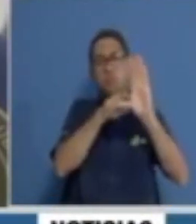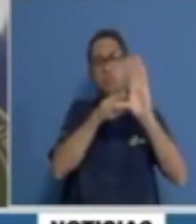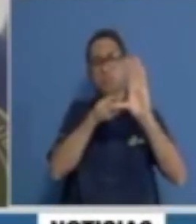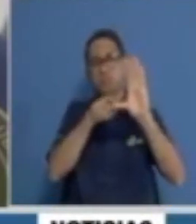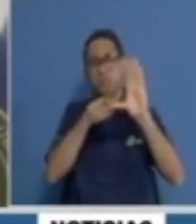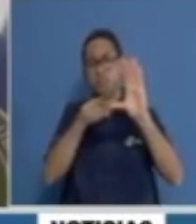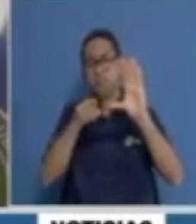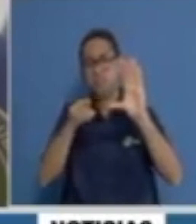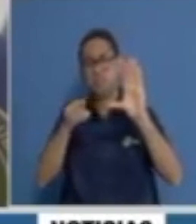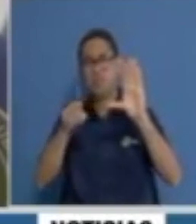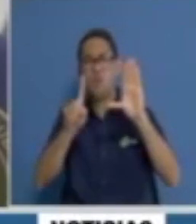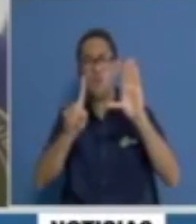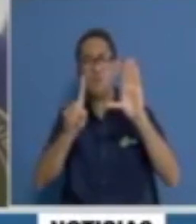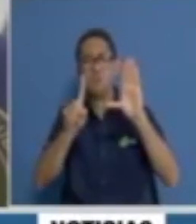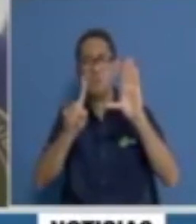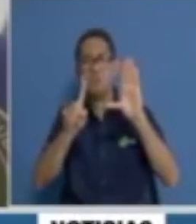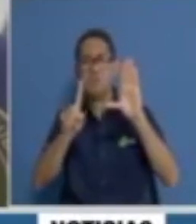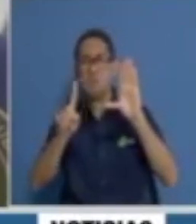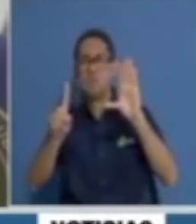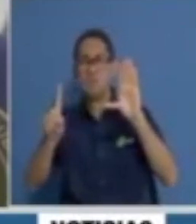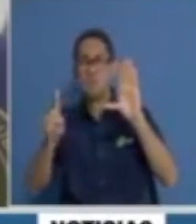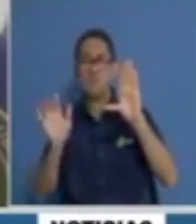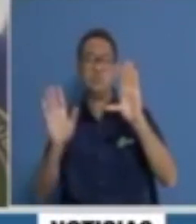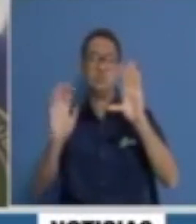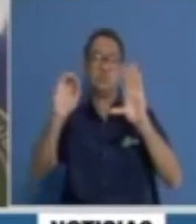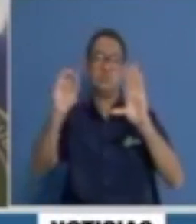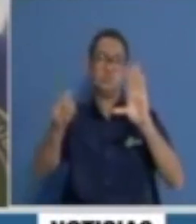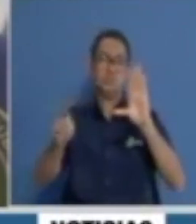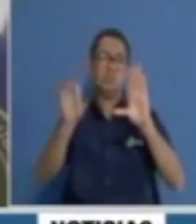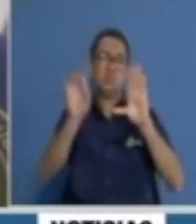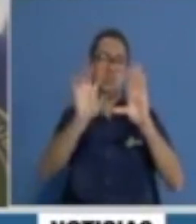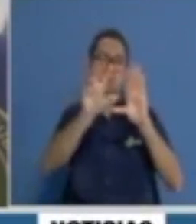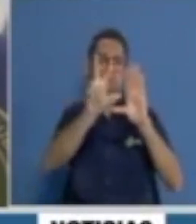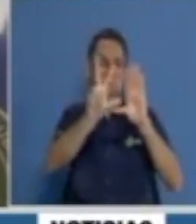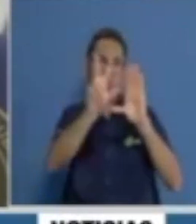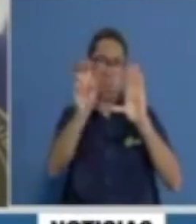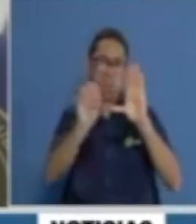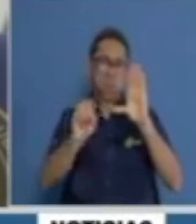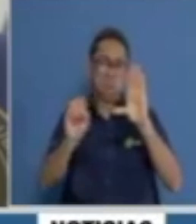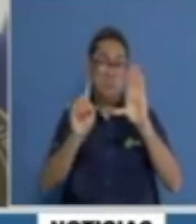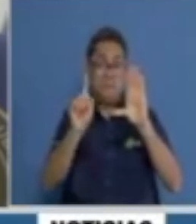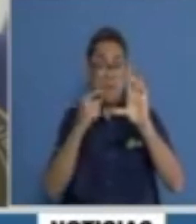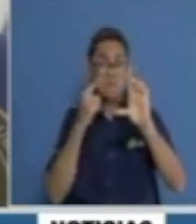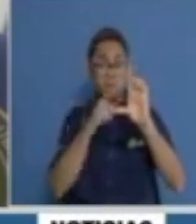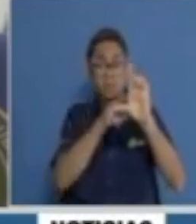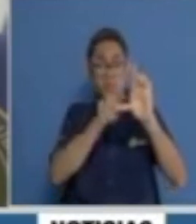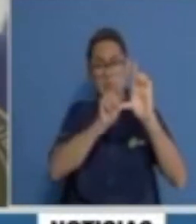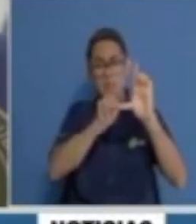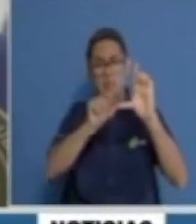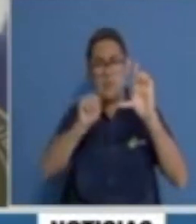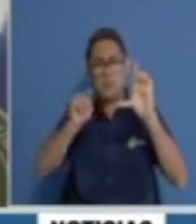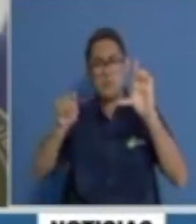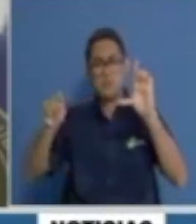1. Actualmente la estimación está en 0.83, sin embargo, como ustedes pueden observar en las líneas